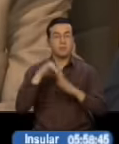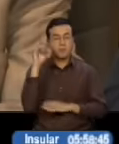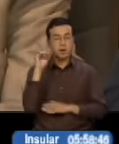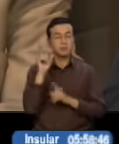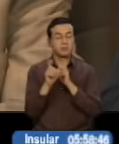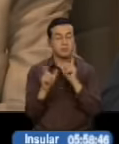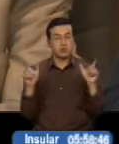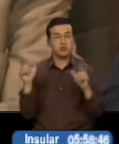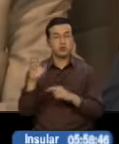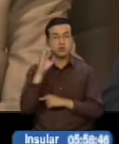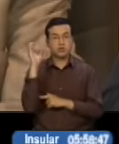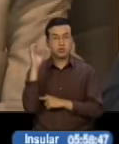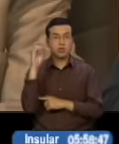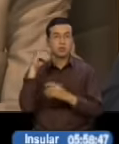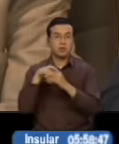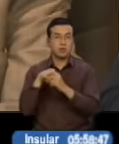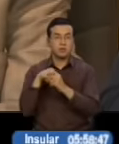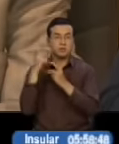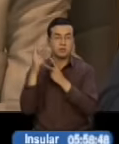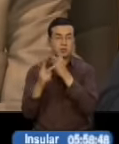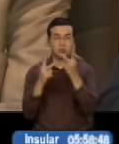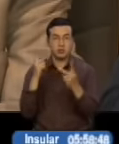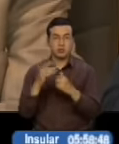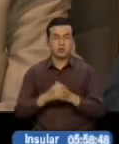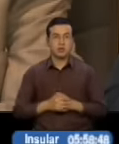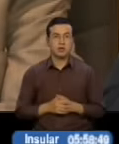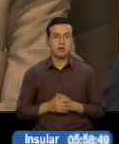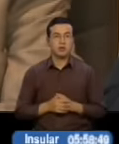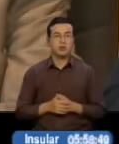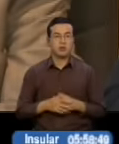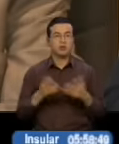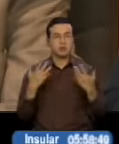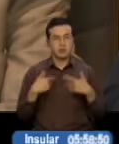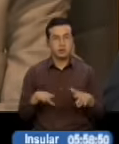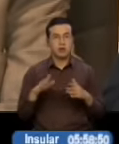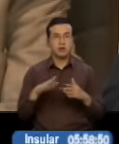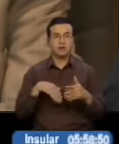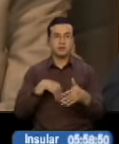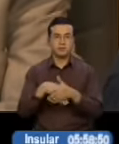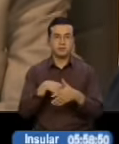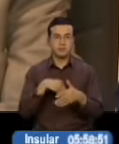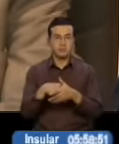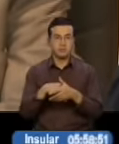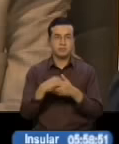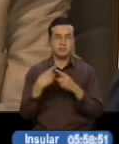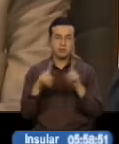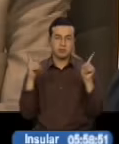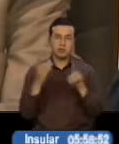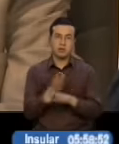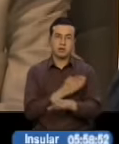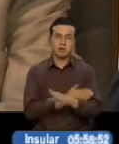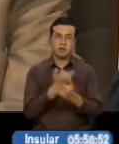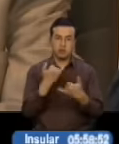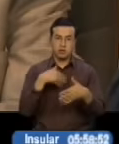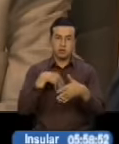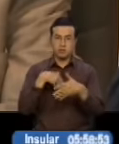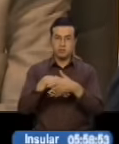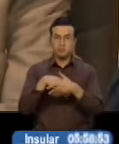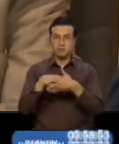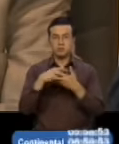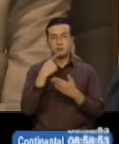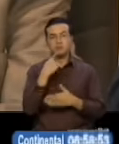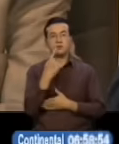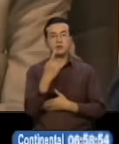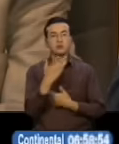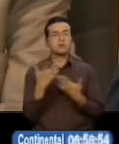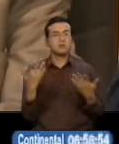mayor cantidad de hinchada visitantes. Por eso que se ha hecho una restricción, a diferencia de los anteriores partidos, se ha hecho